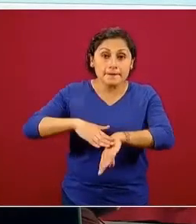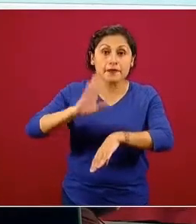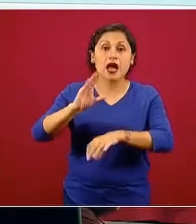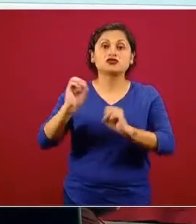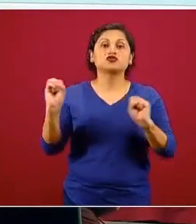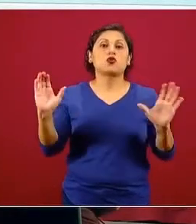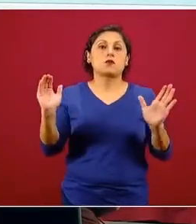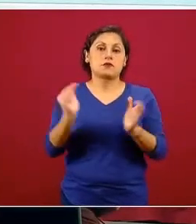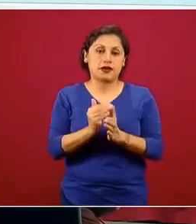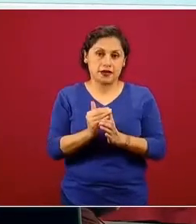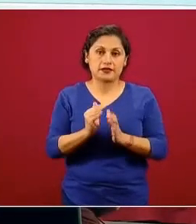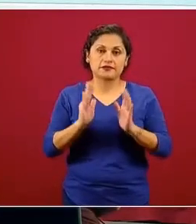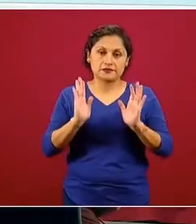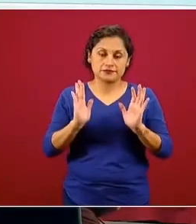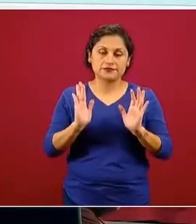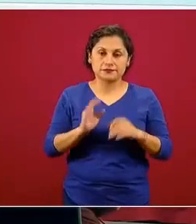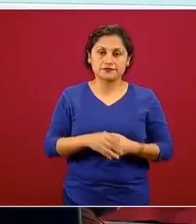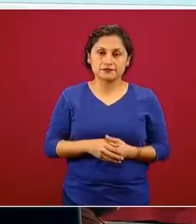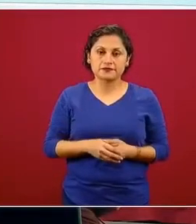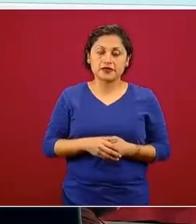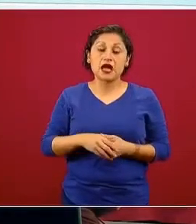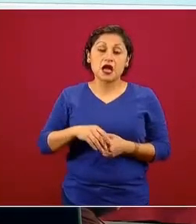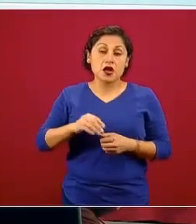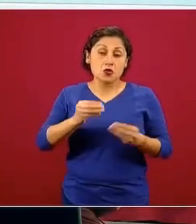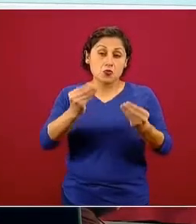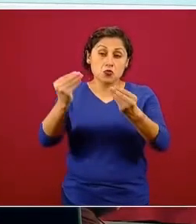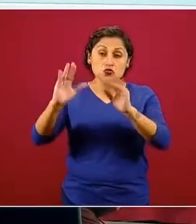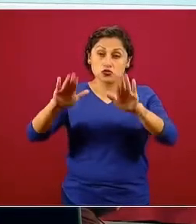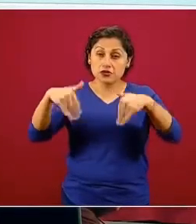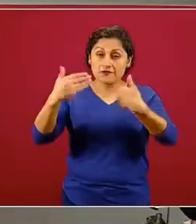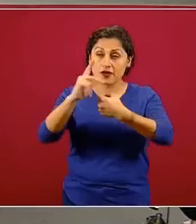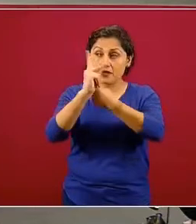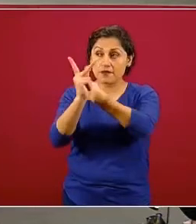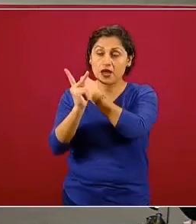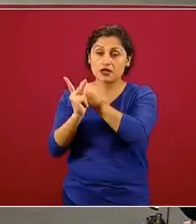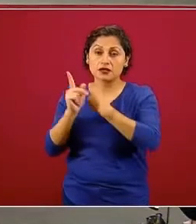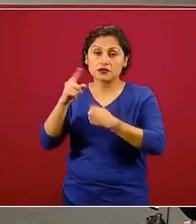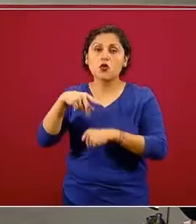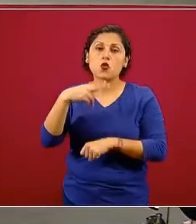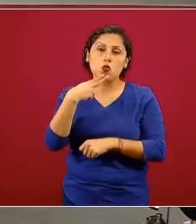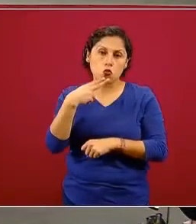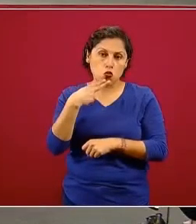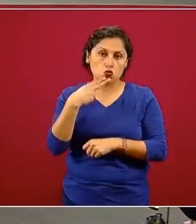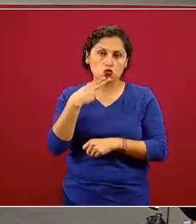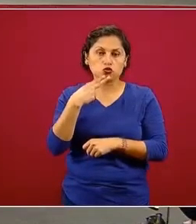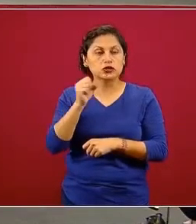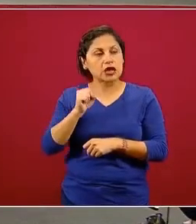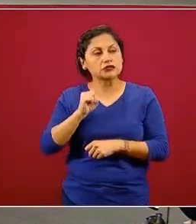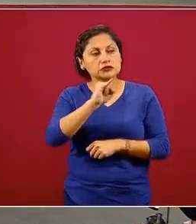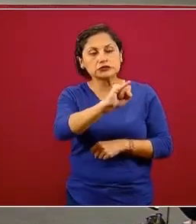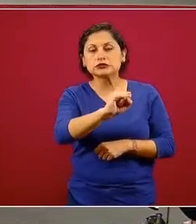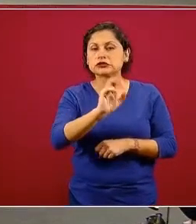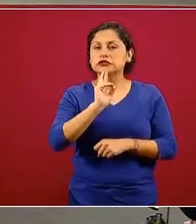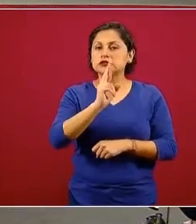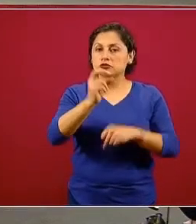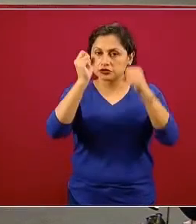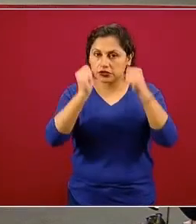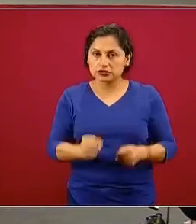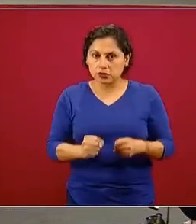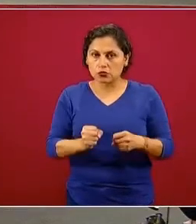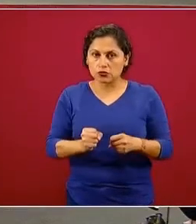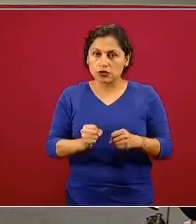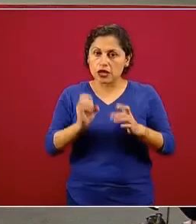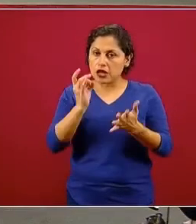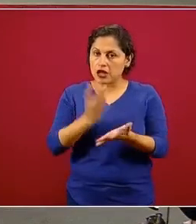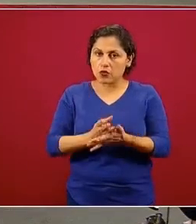se usa solo el dato de casos confirmados o de pruebas positivas. Nosotros preferimos tener el dato